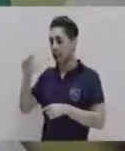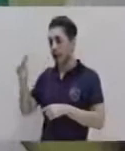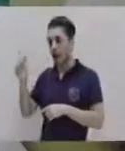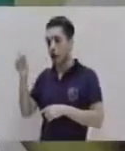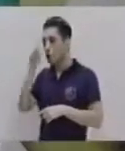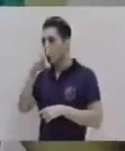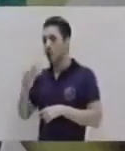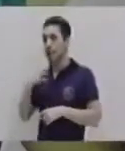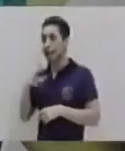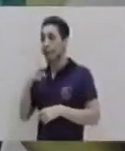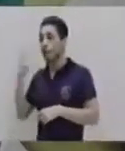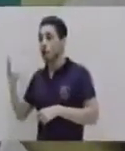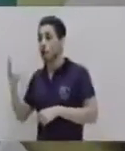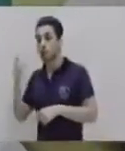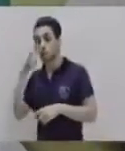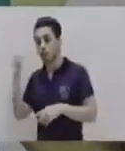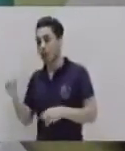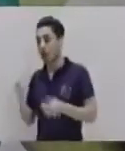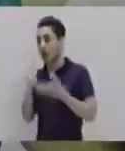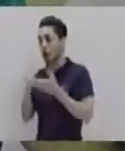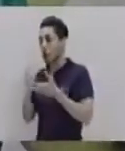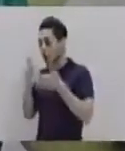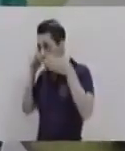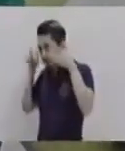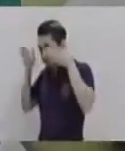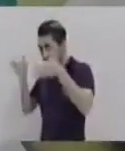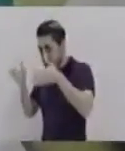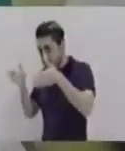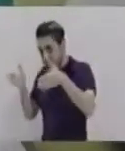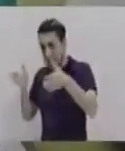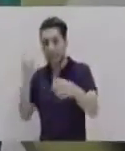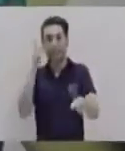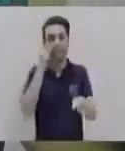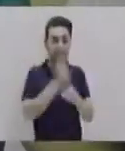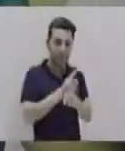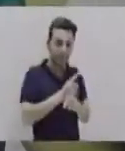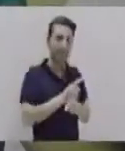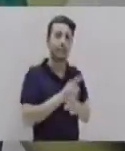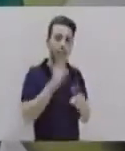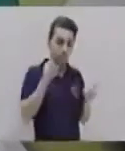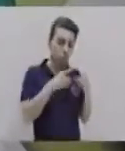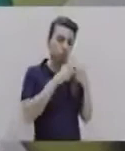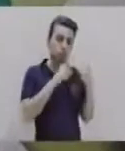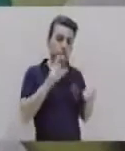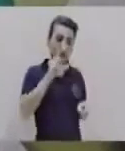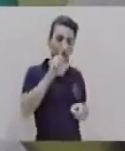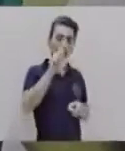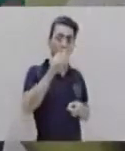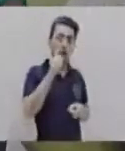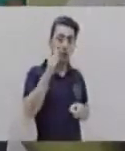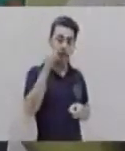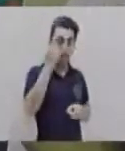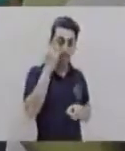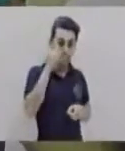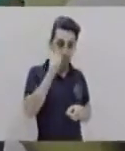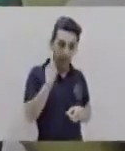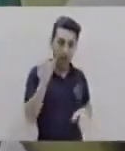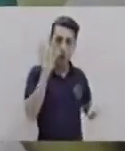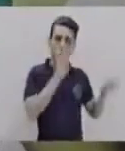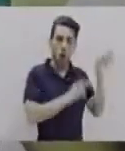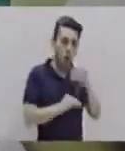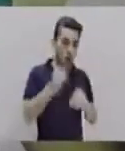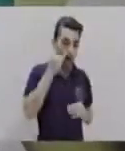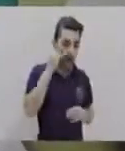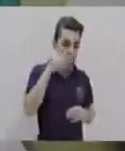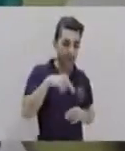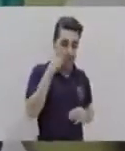mejor. Muy bien, lo que tú has dicho es correcto, música clásica, que también podríamos llamarlo música instrumental, porque es música solo